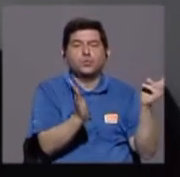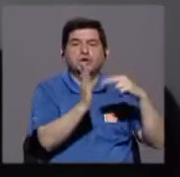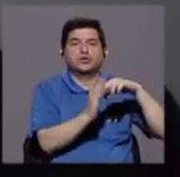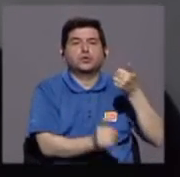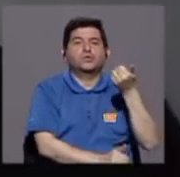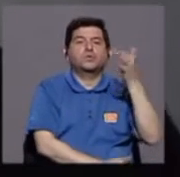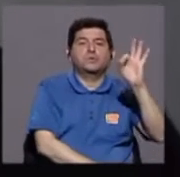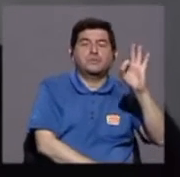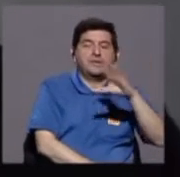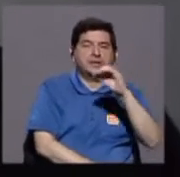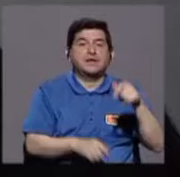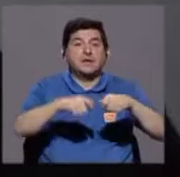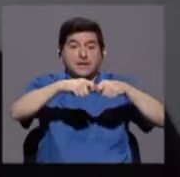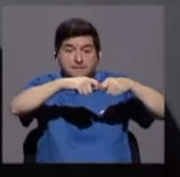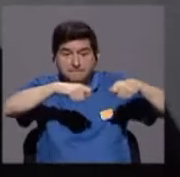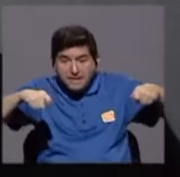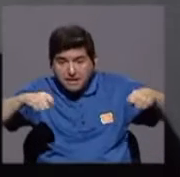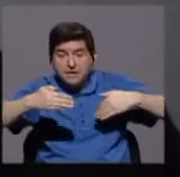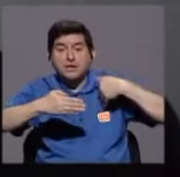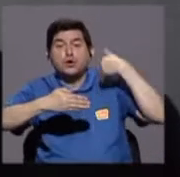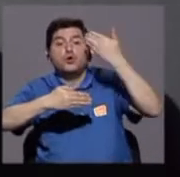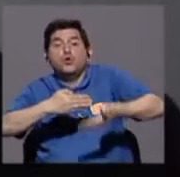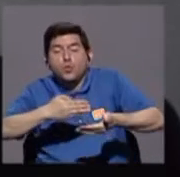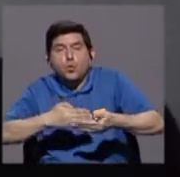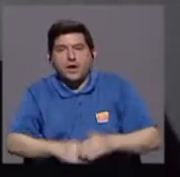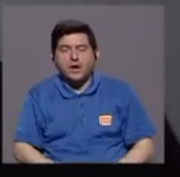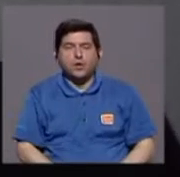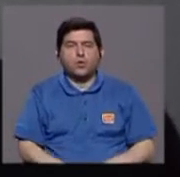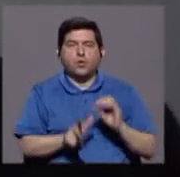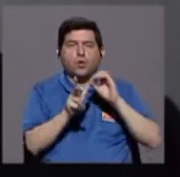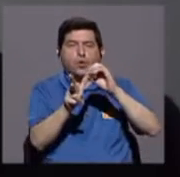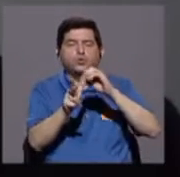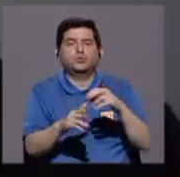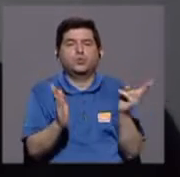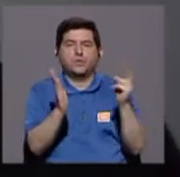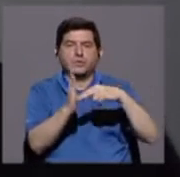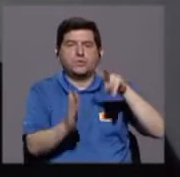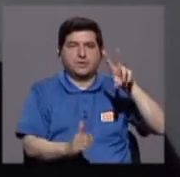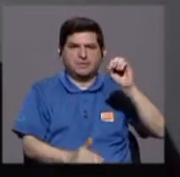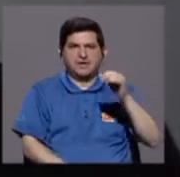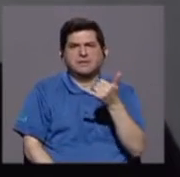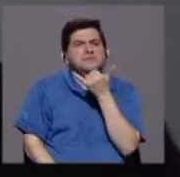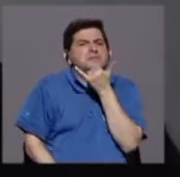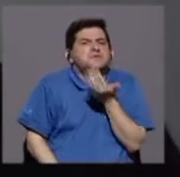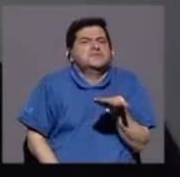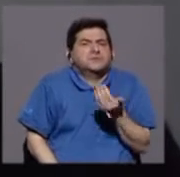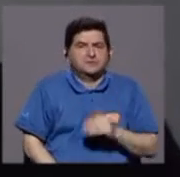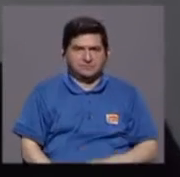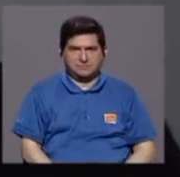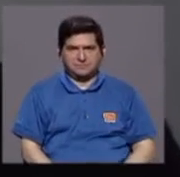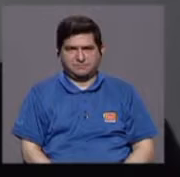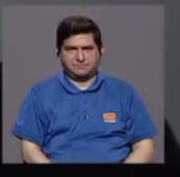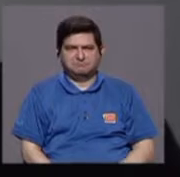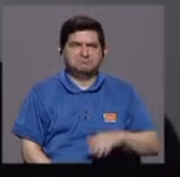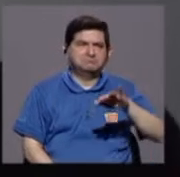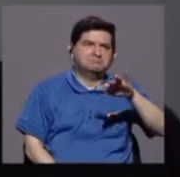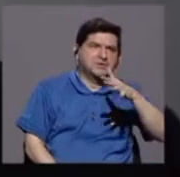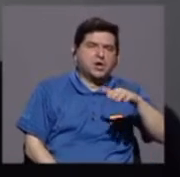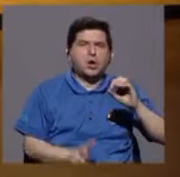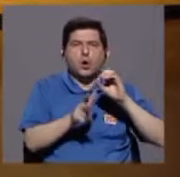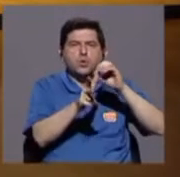y tratar de medir también qué ha pasado en octubre 20, octubre, noviembre 20. Eh,